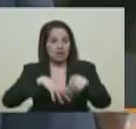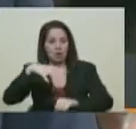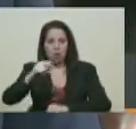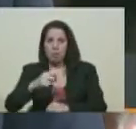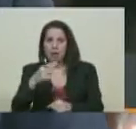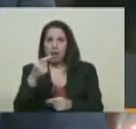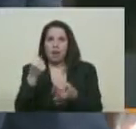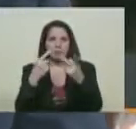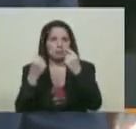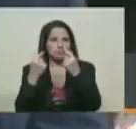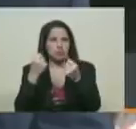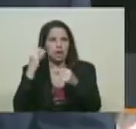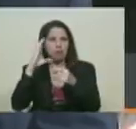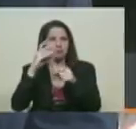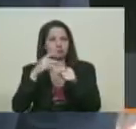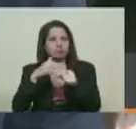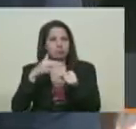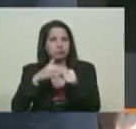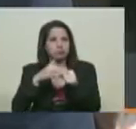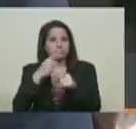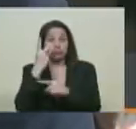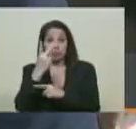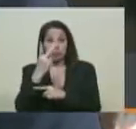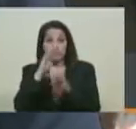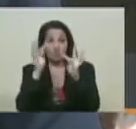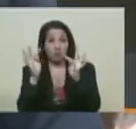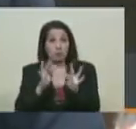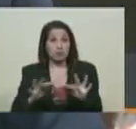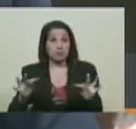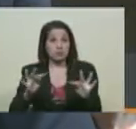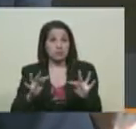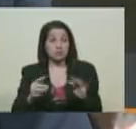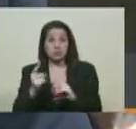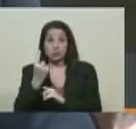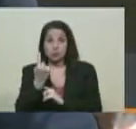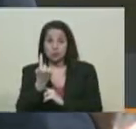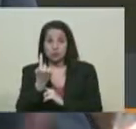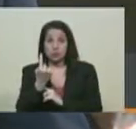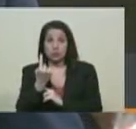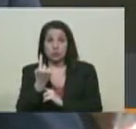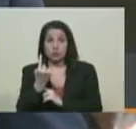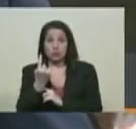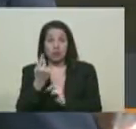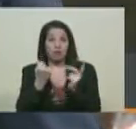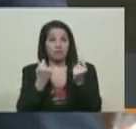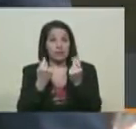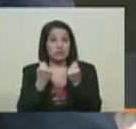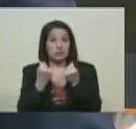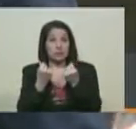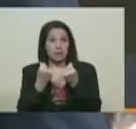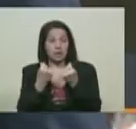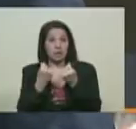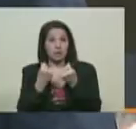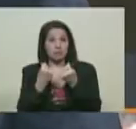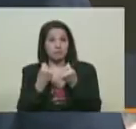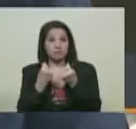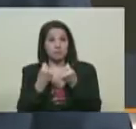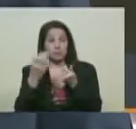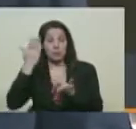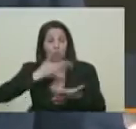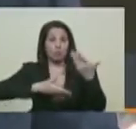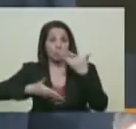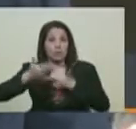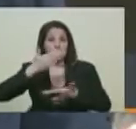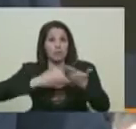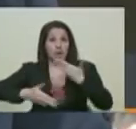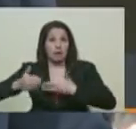criptomoneda. Va a tener dos modalidades, usted lo decía, una modalidad financiera, ¿no?, comercial,